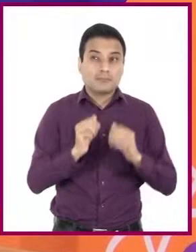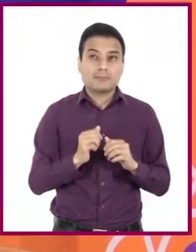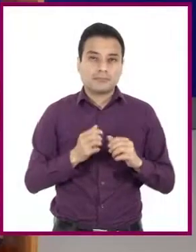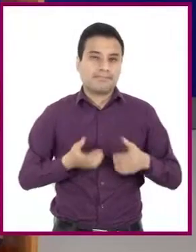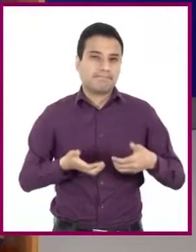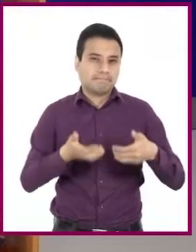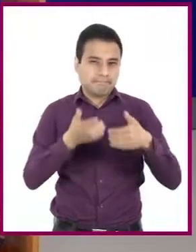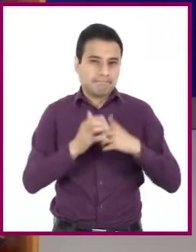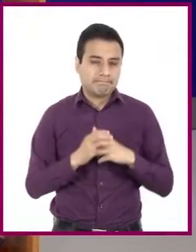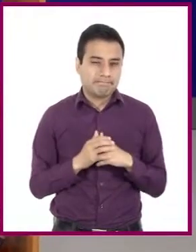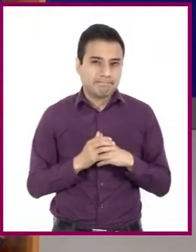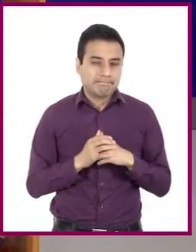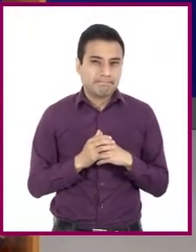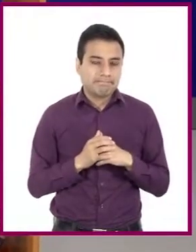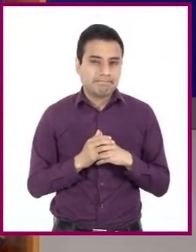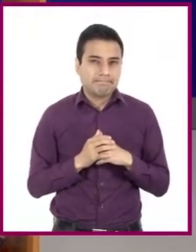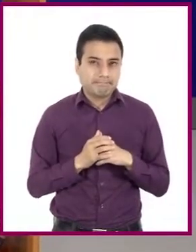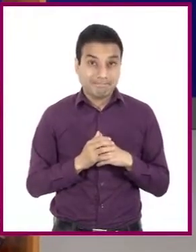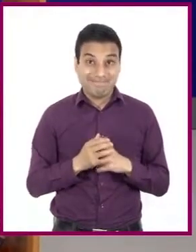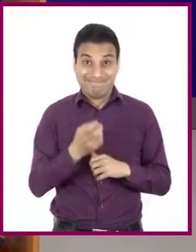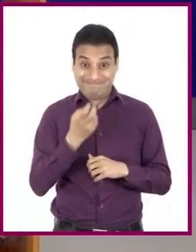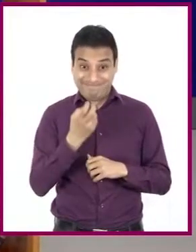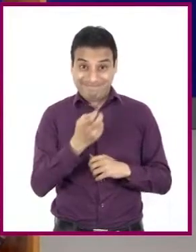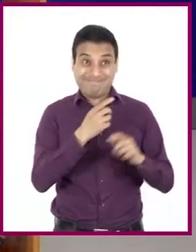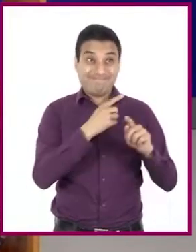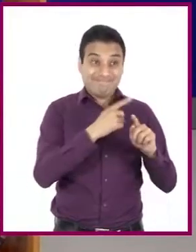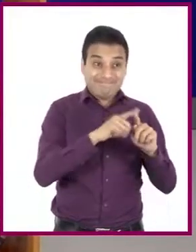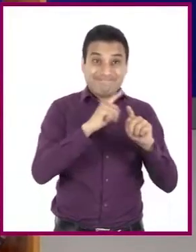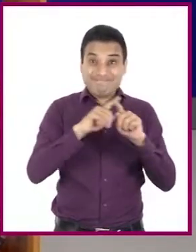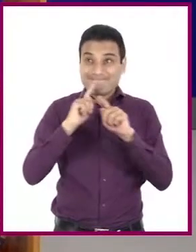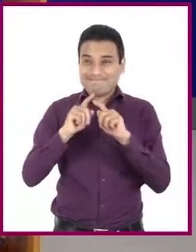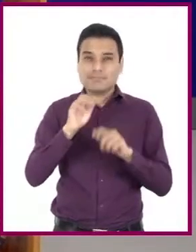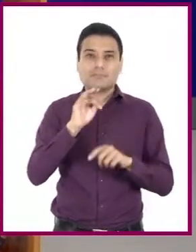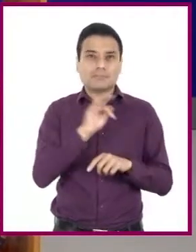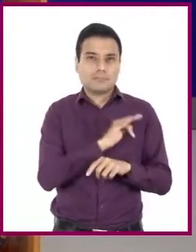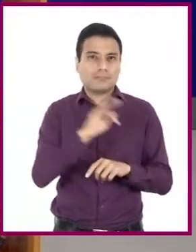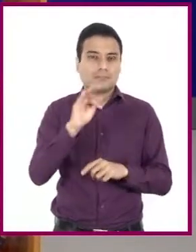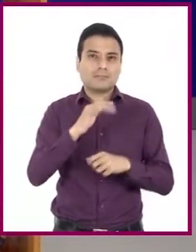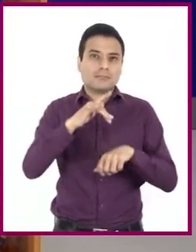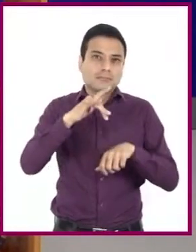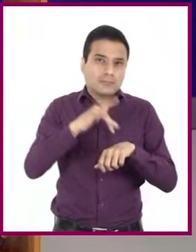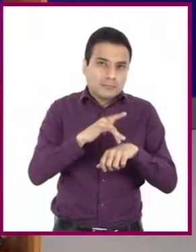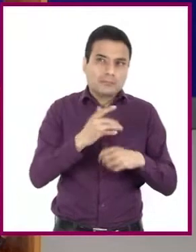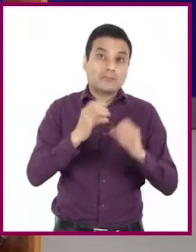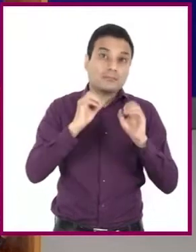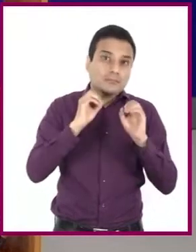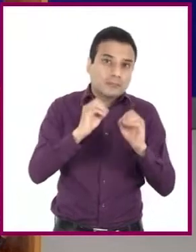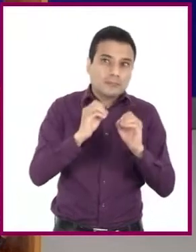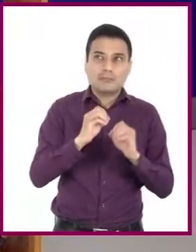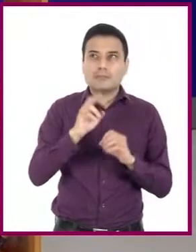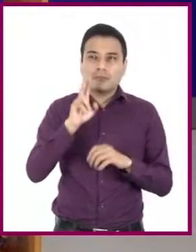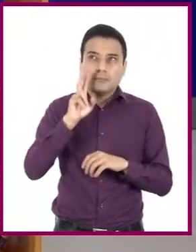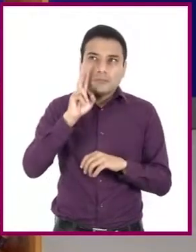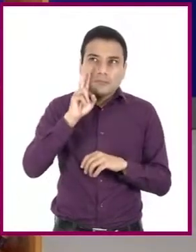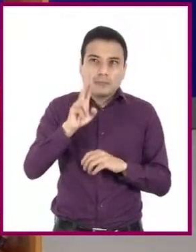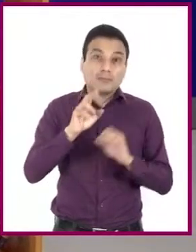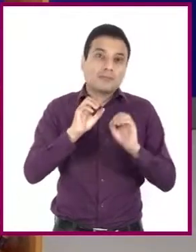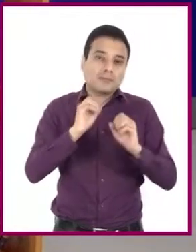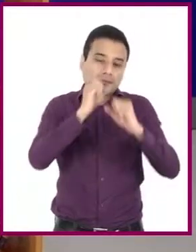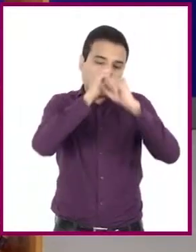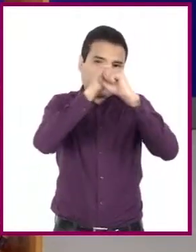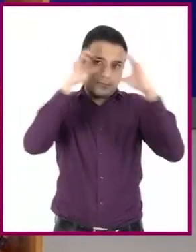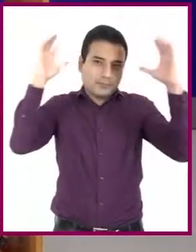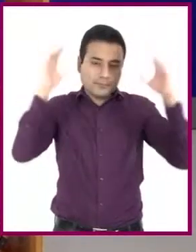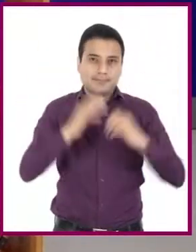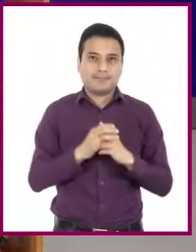carretera. Y estas pueden ser palpables, solo observables y, claro, imaginarias.